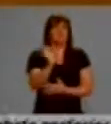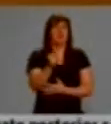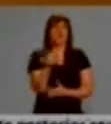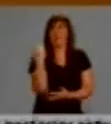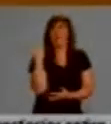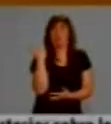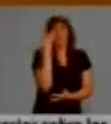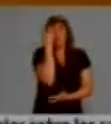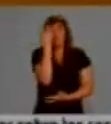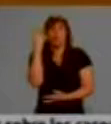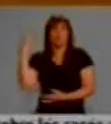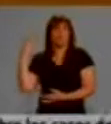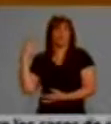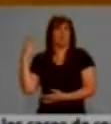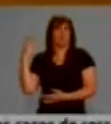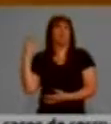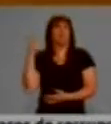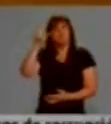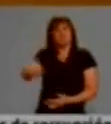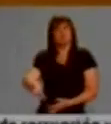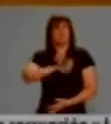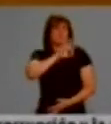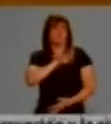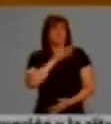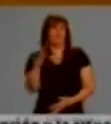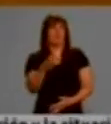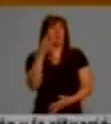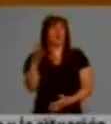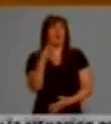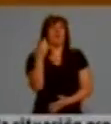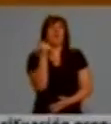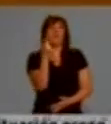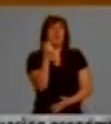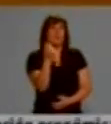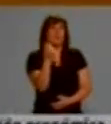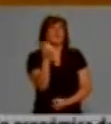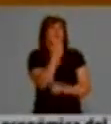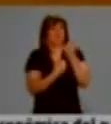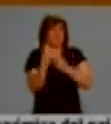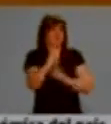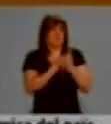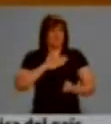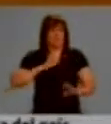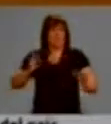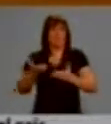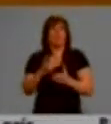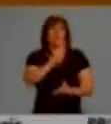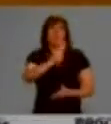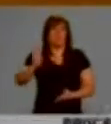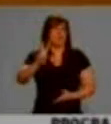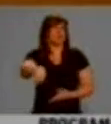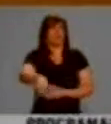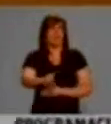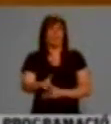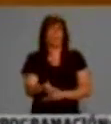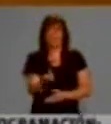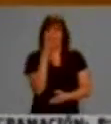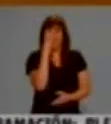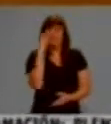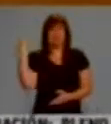desde hace 4 años el señor Bárcenas ya no es tesorero del Partido Popular y que desde hace más de